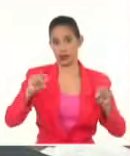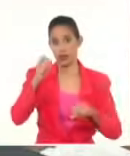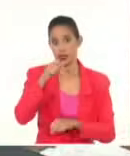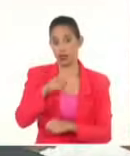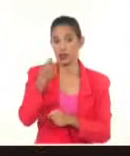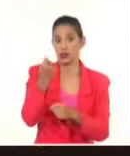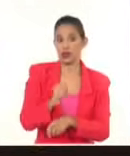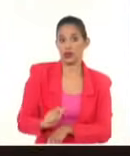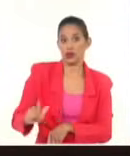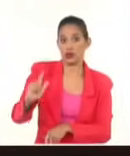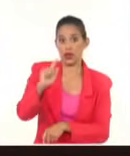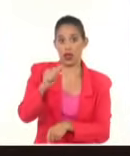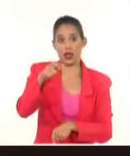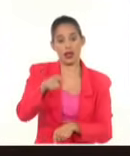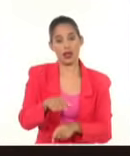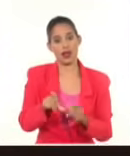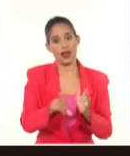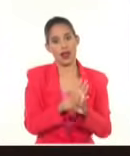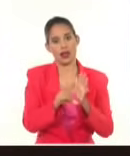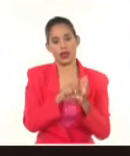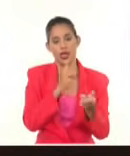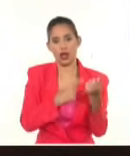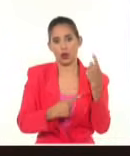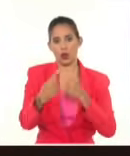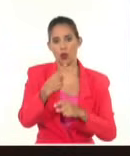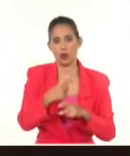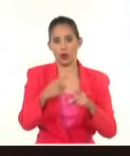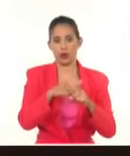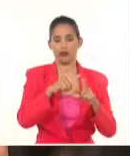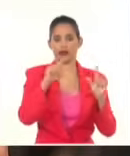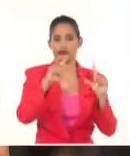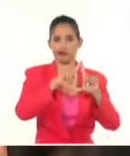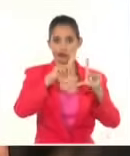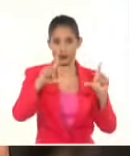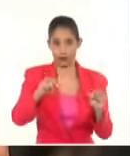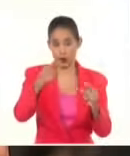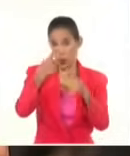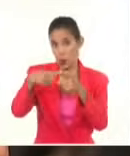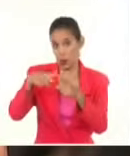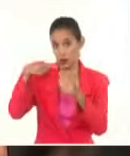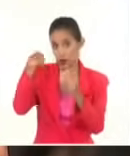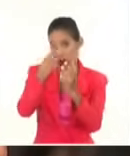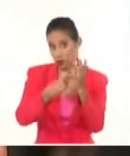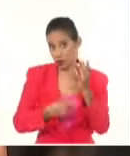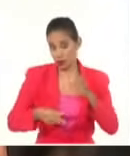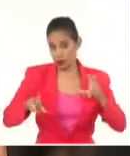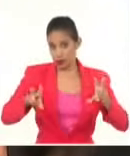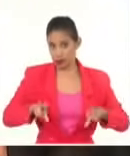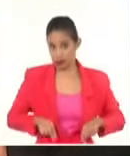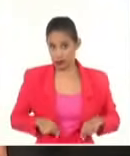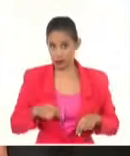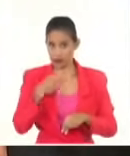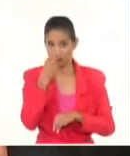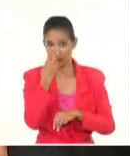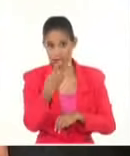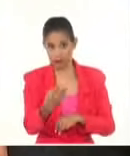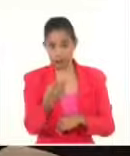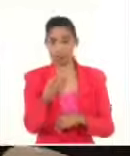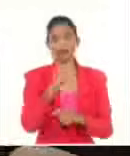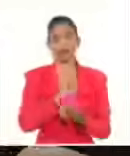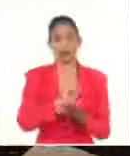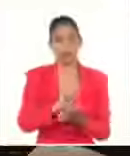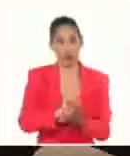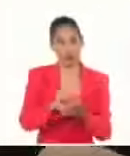los términos y definiciones relacionados con el extranjero migrante y asume la definición de atención al migrante, así